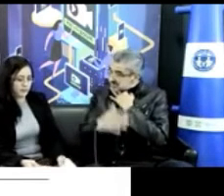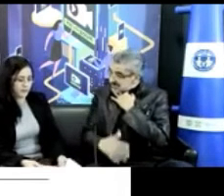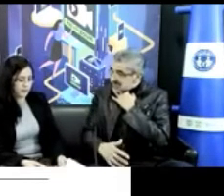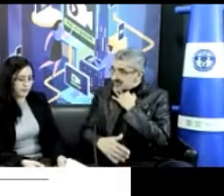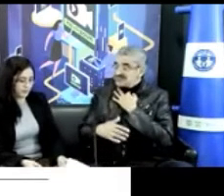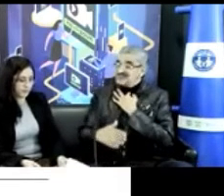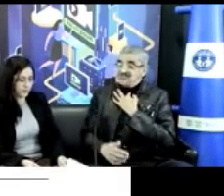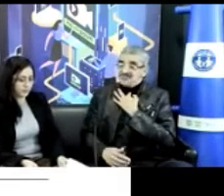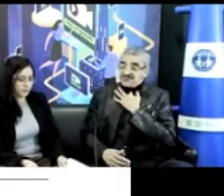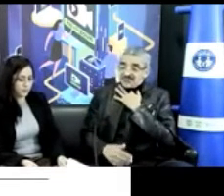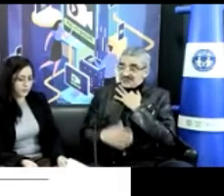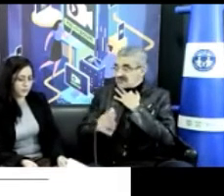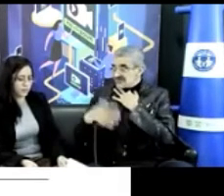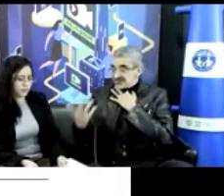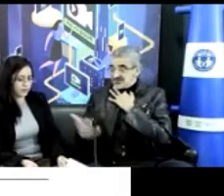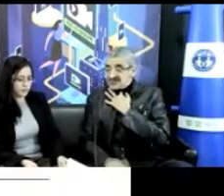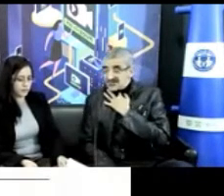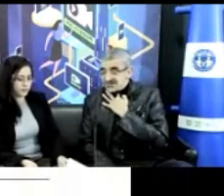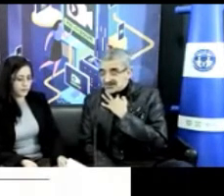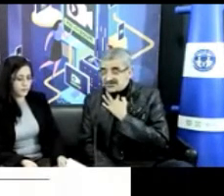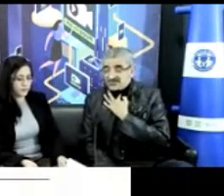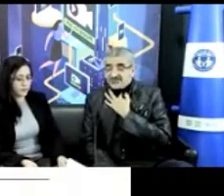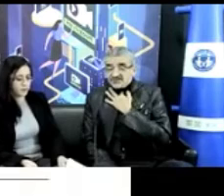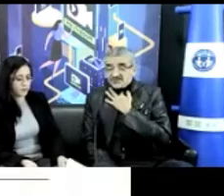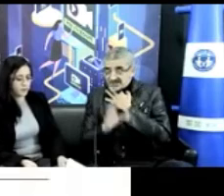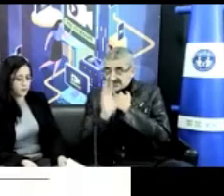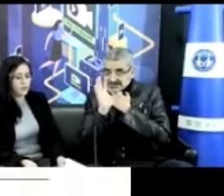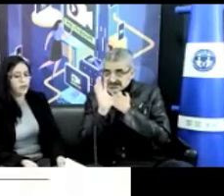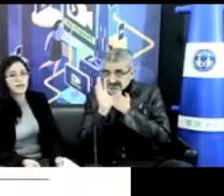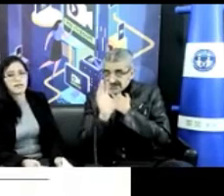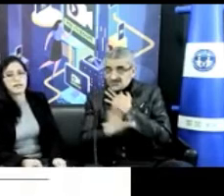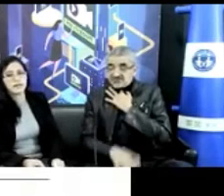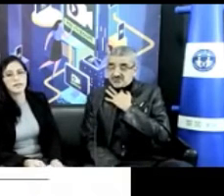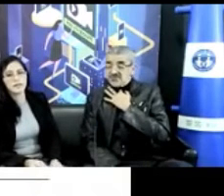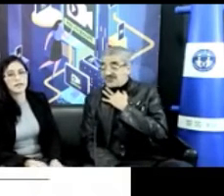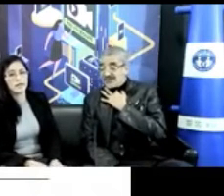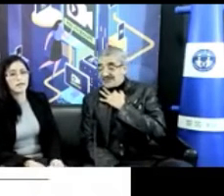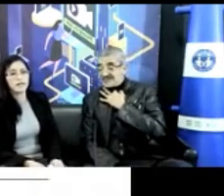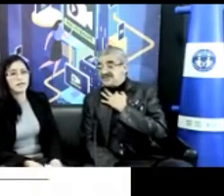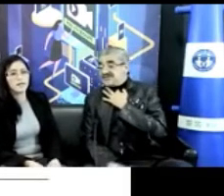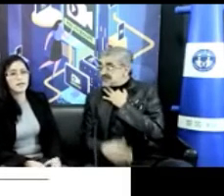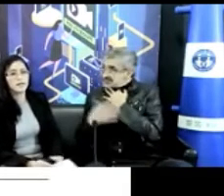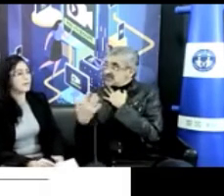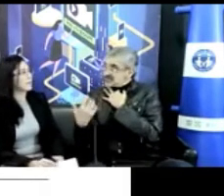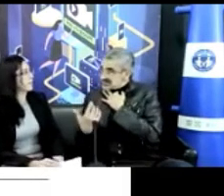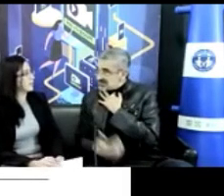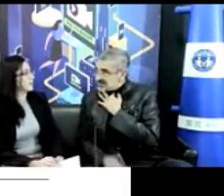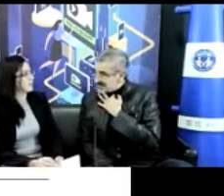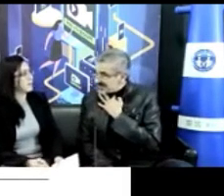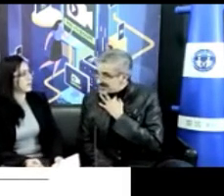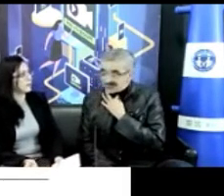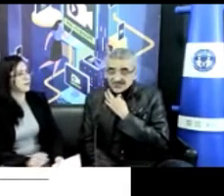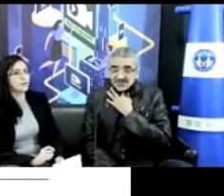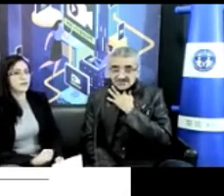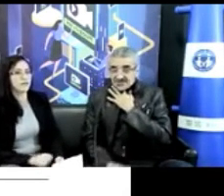el consejo, la intervención o el tratamiento, van a tener estos dos componentes que es importante